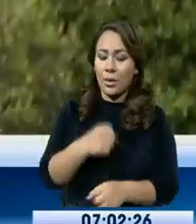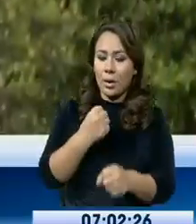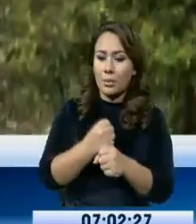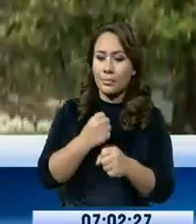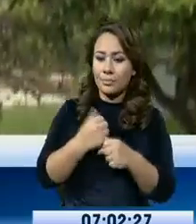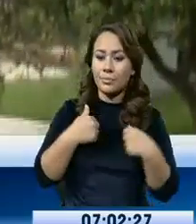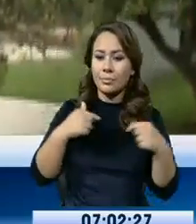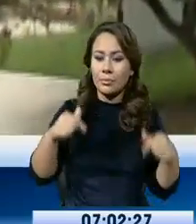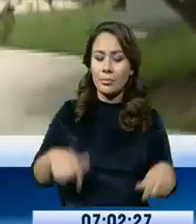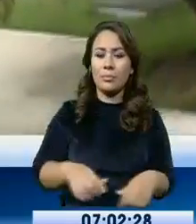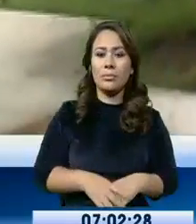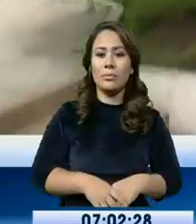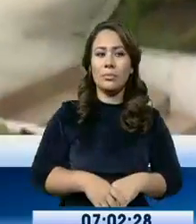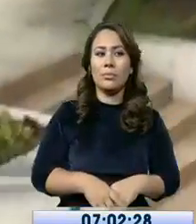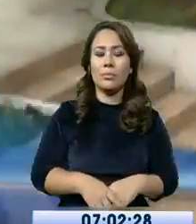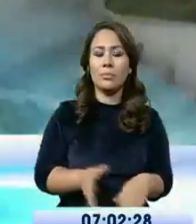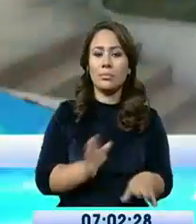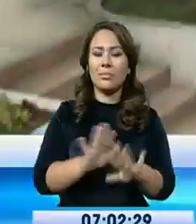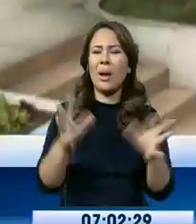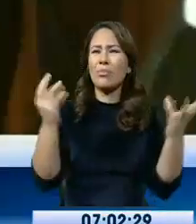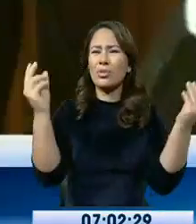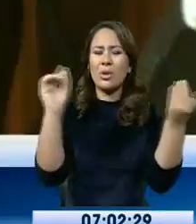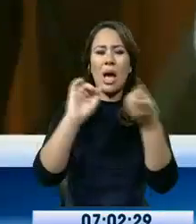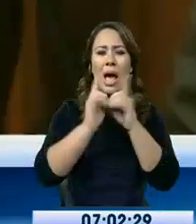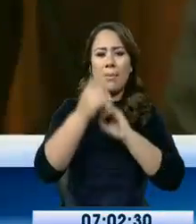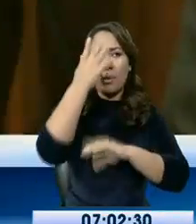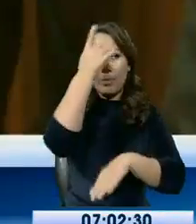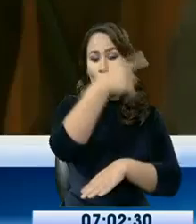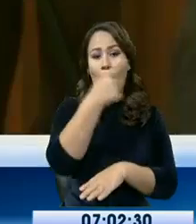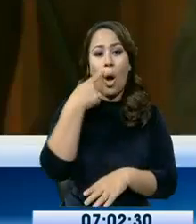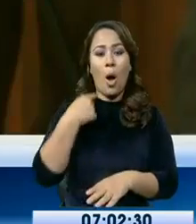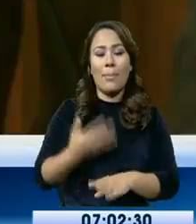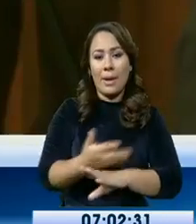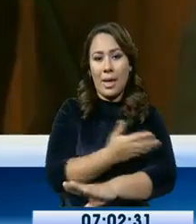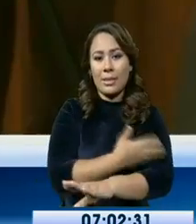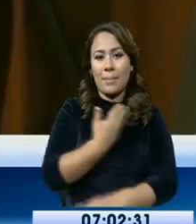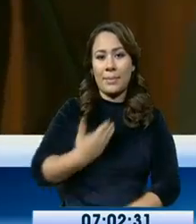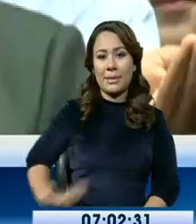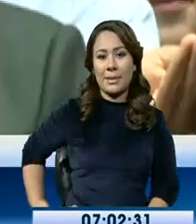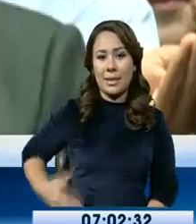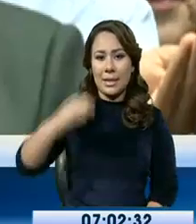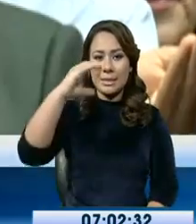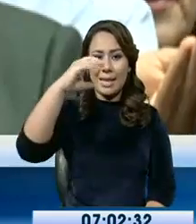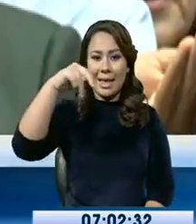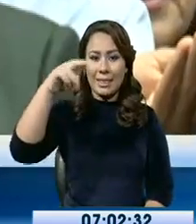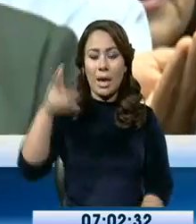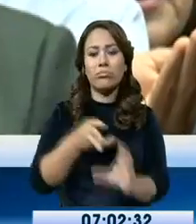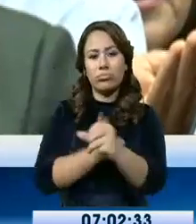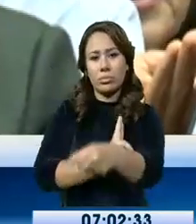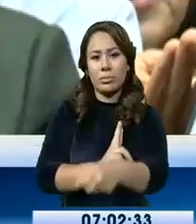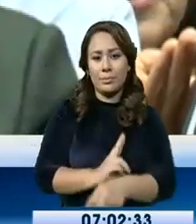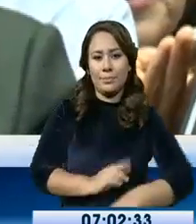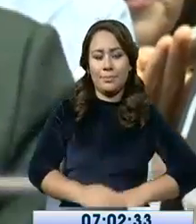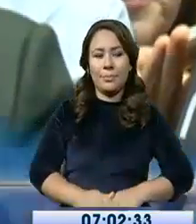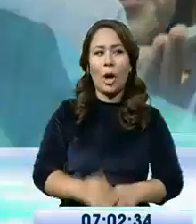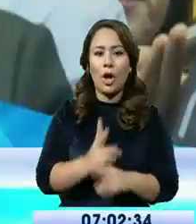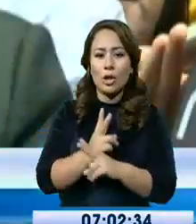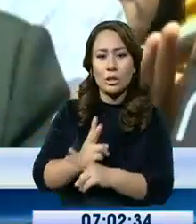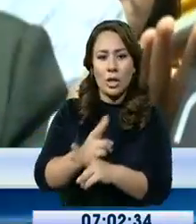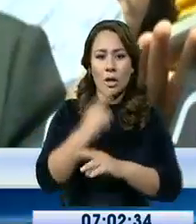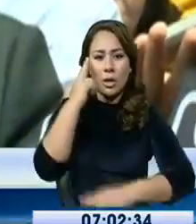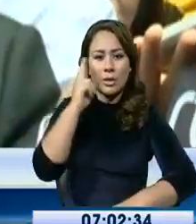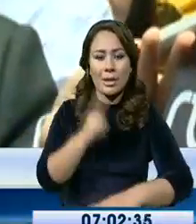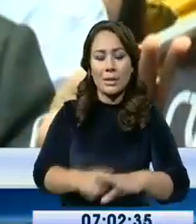organismo electoral, tras los cambios que se registraron con la renuncia de Juan Pablo Pozo. El Consejo Nacional Electoral deje